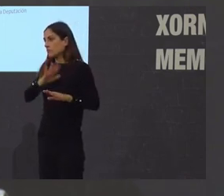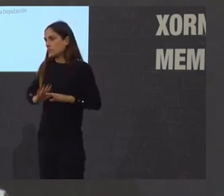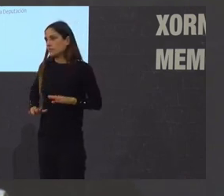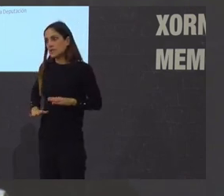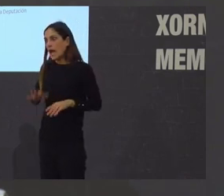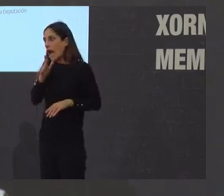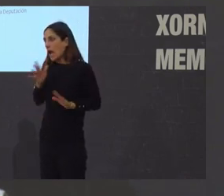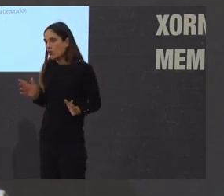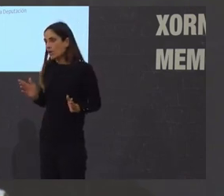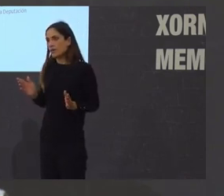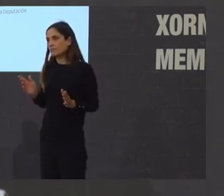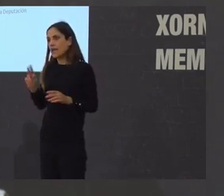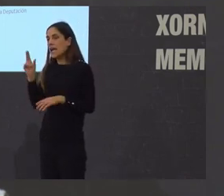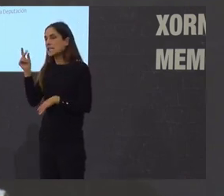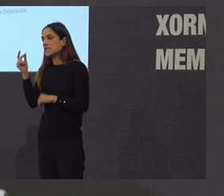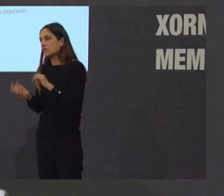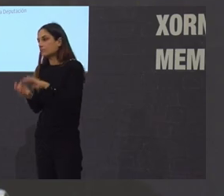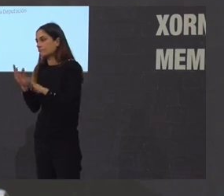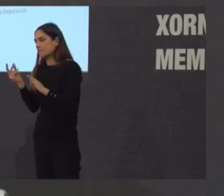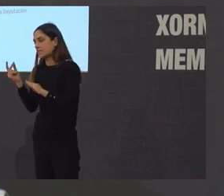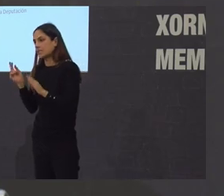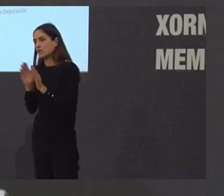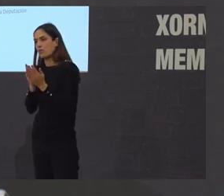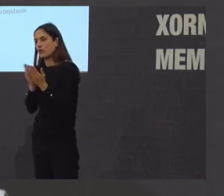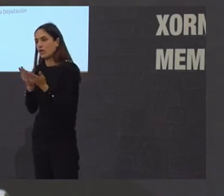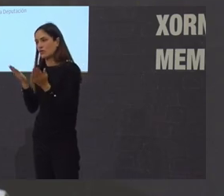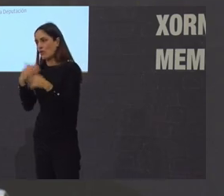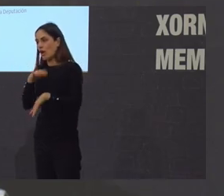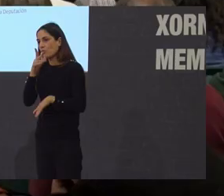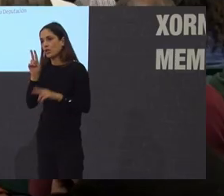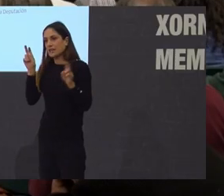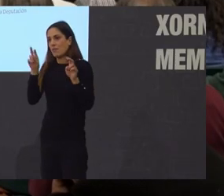estoy con otro tema, pero cuando lo deje ya veremos.